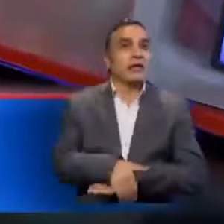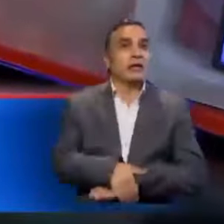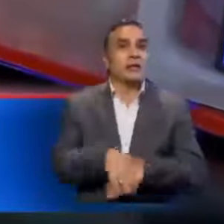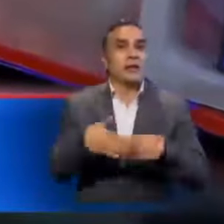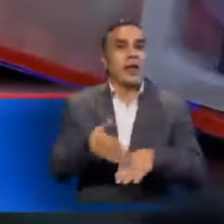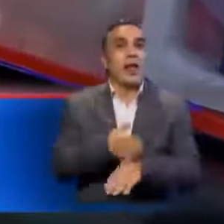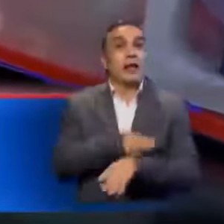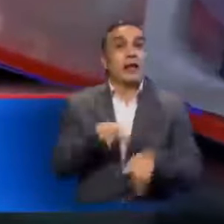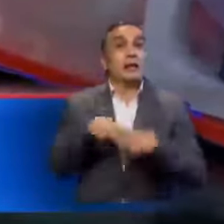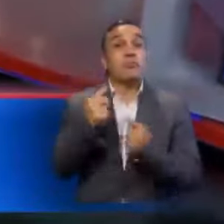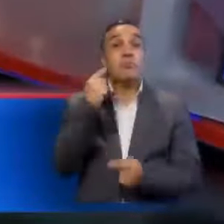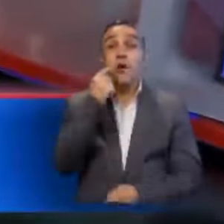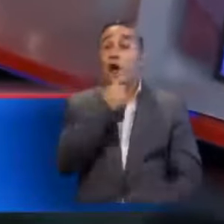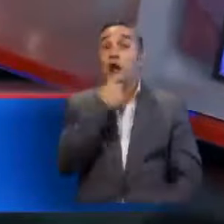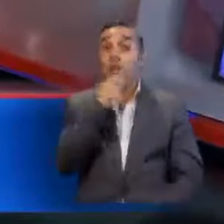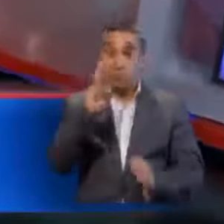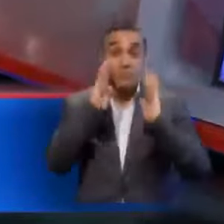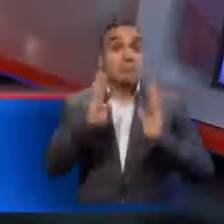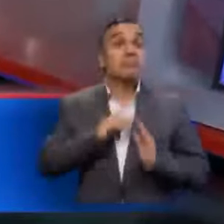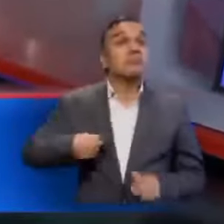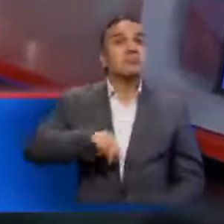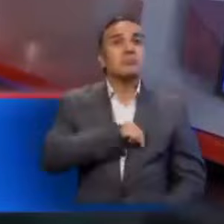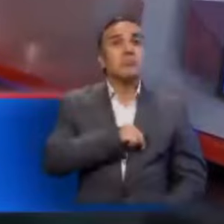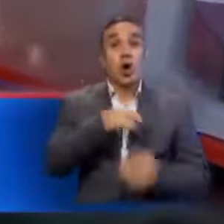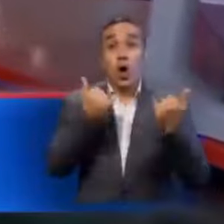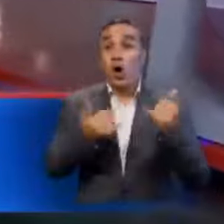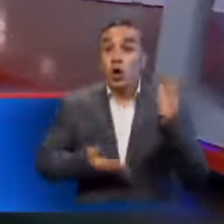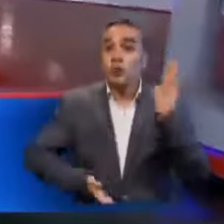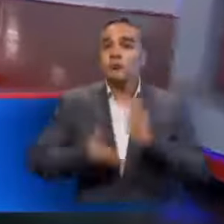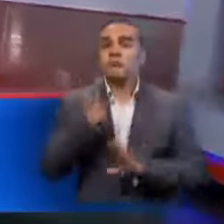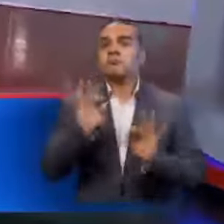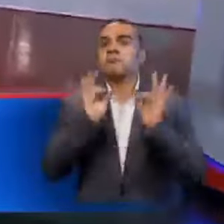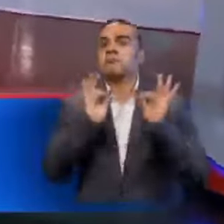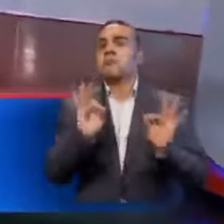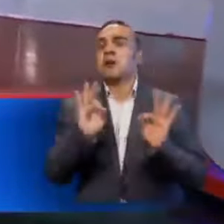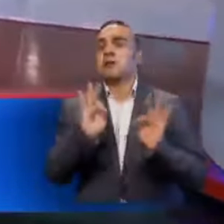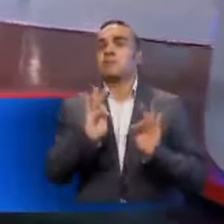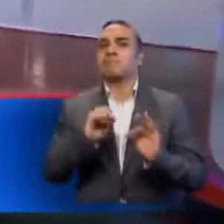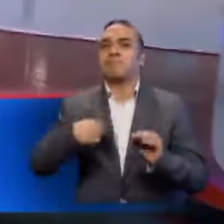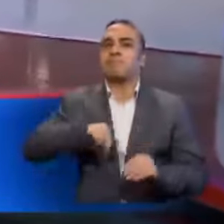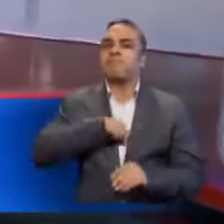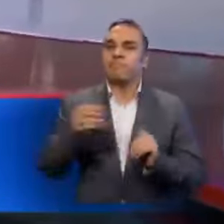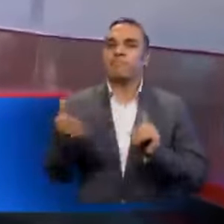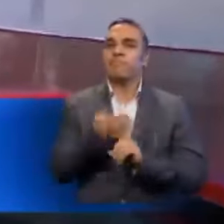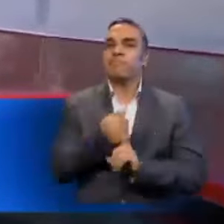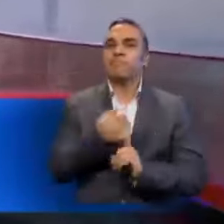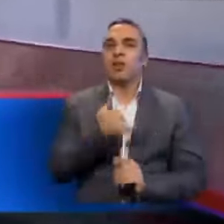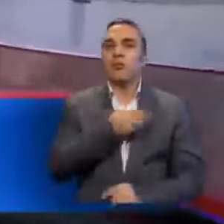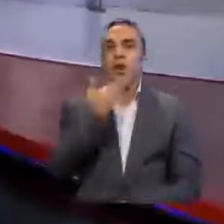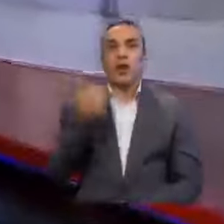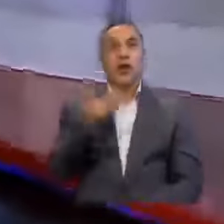antes, conéctense para De Boca en Boca. Y acompáñenos porque realmente este camino va a estar muy bueno, pero si lo caminamos juntos.